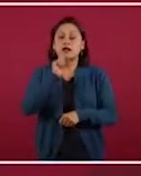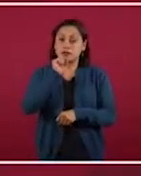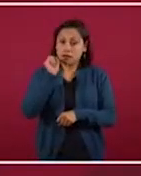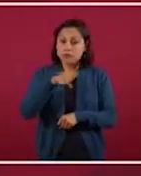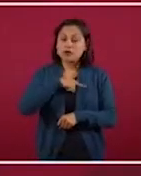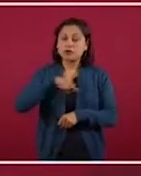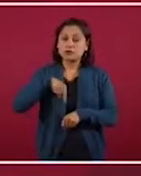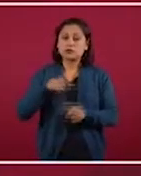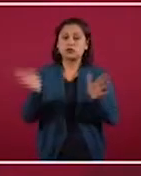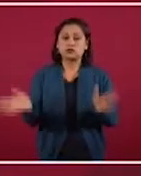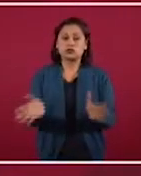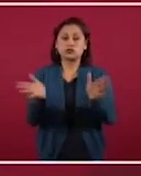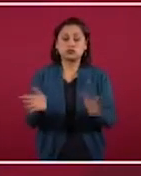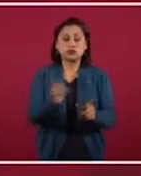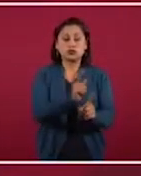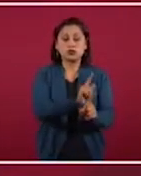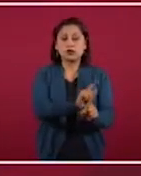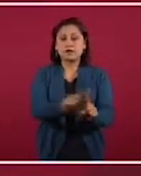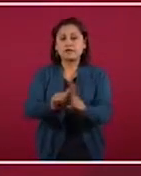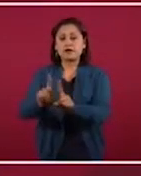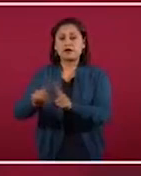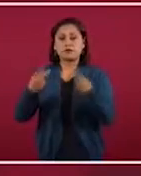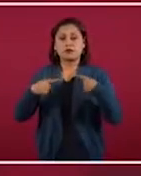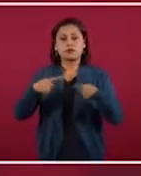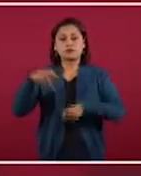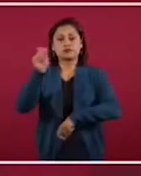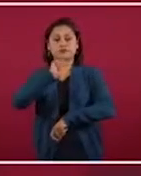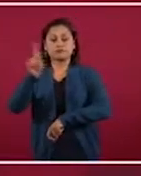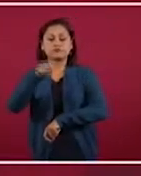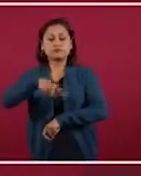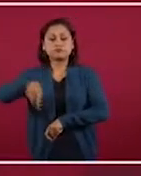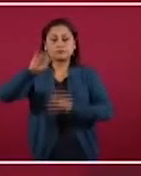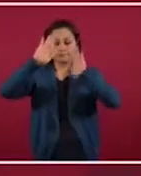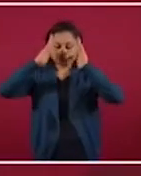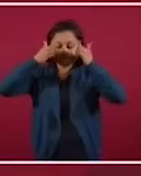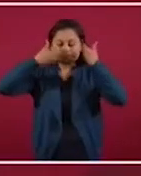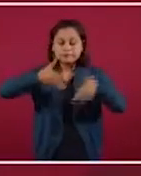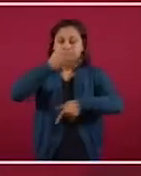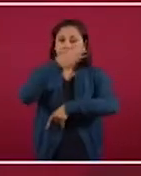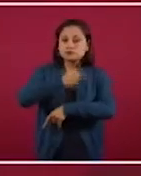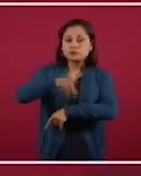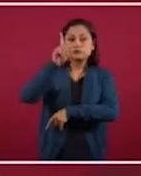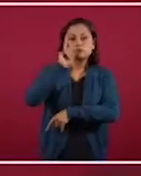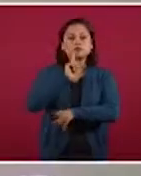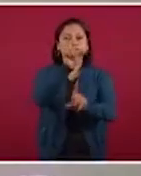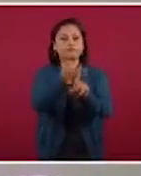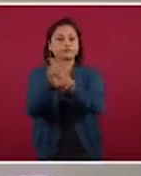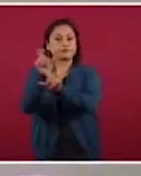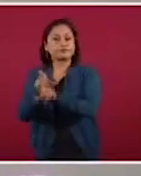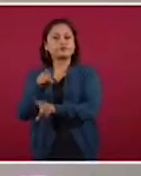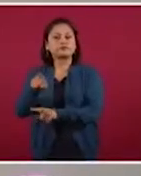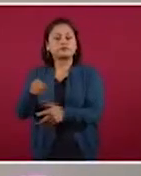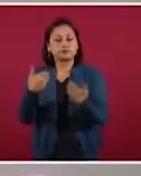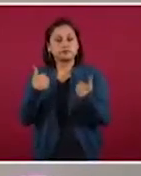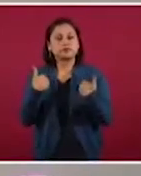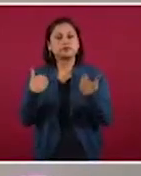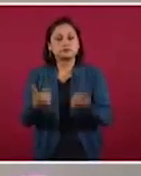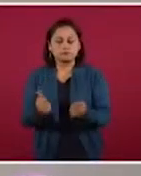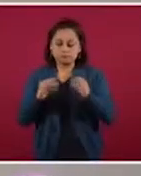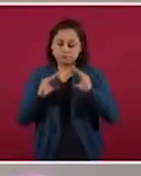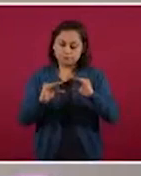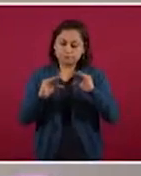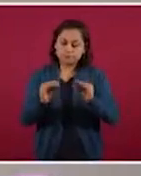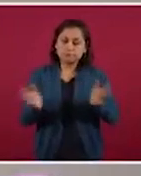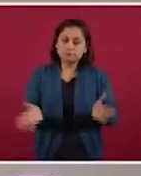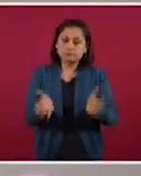profesionalización con perspectiva de género en todas las instancias en las que participa